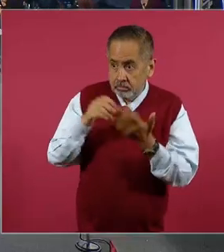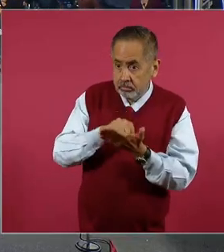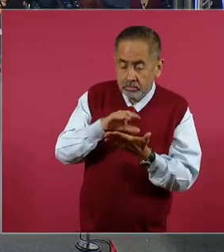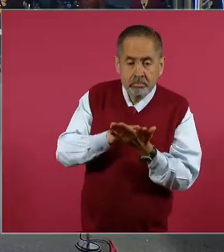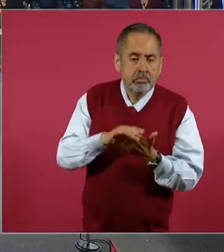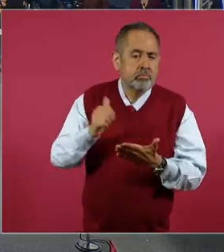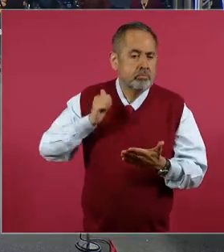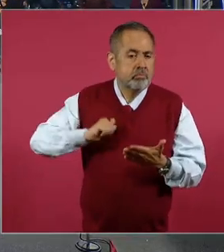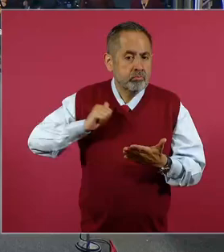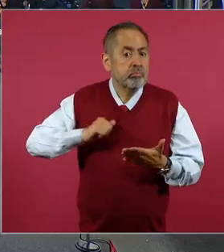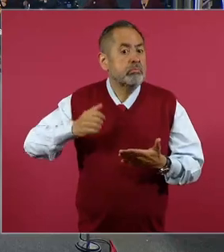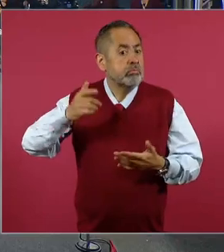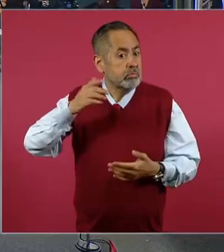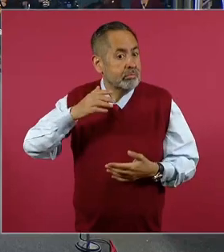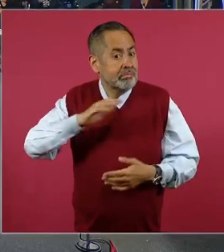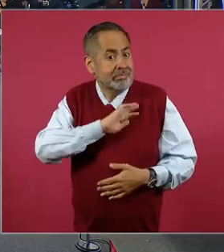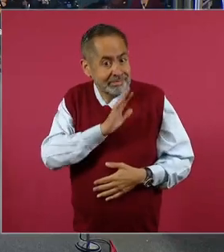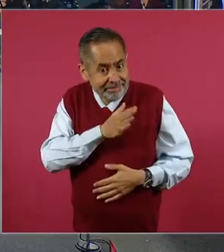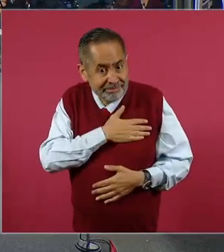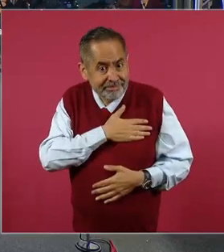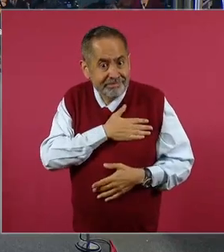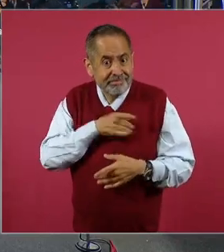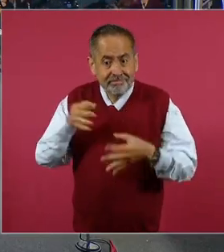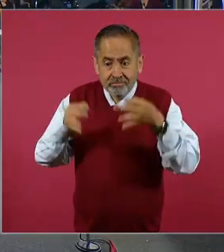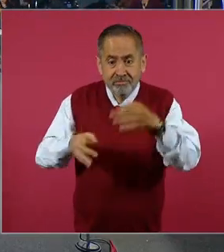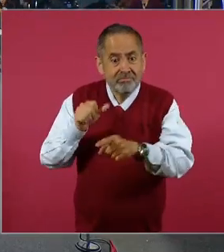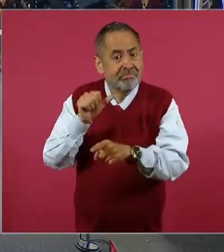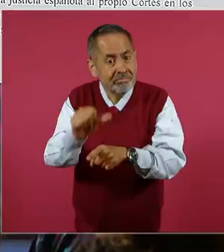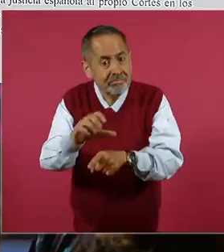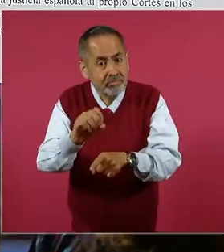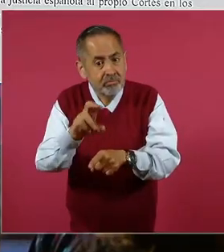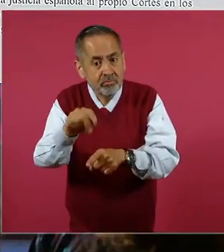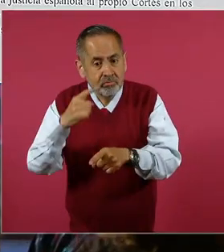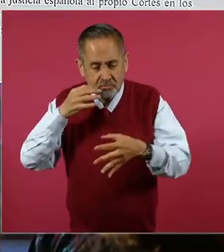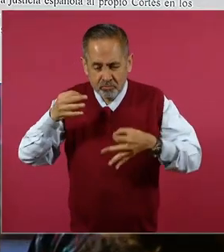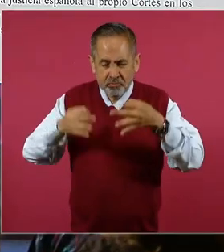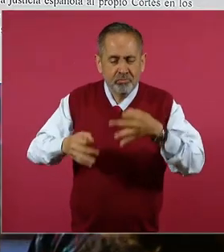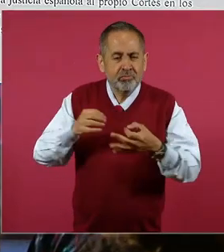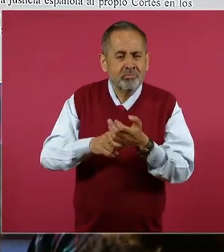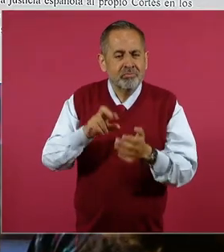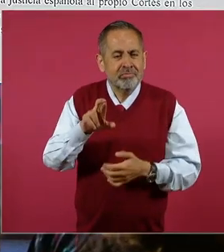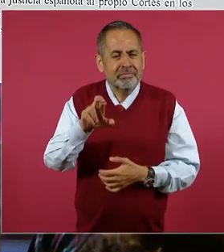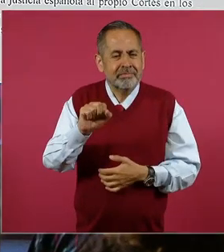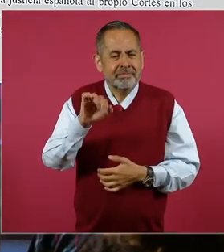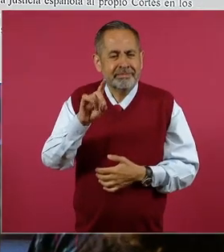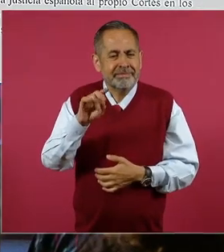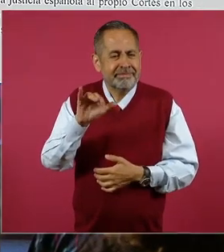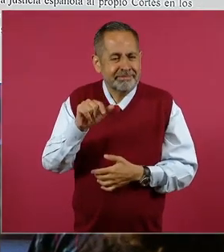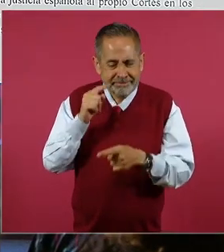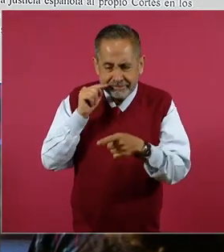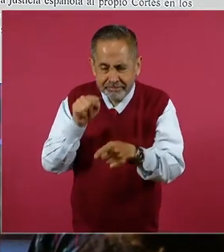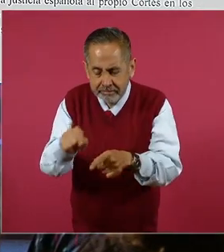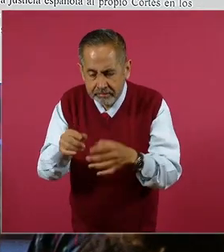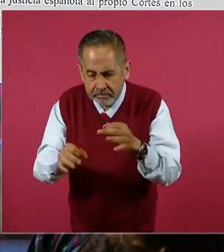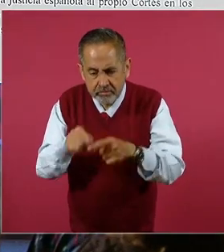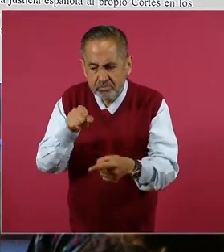por la justicia española al propio Cortés en los juicios de residencia a los que fue